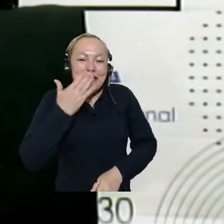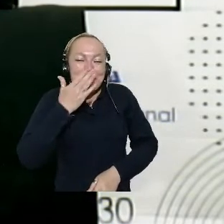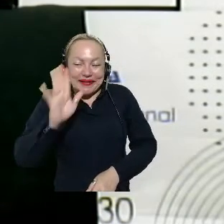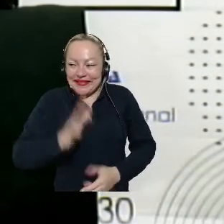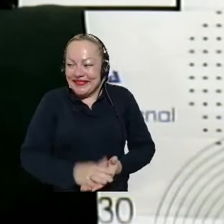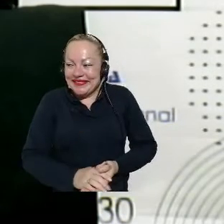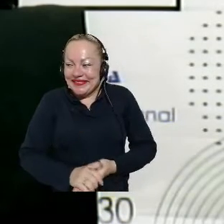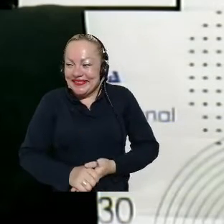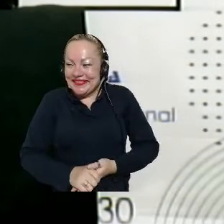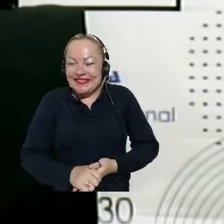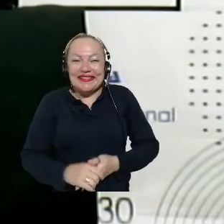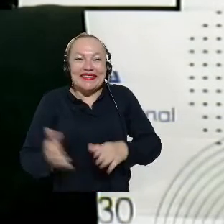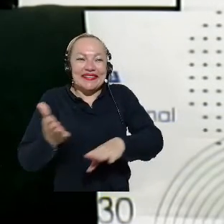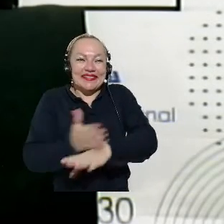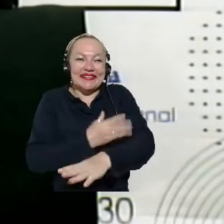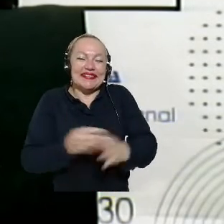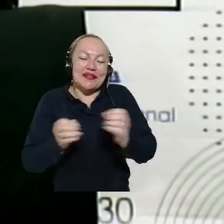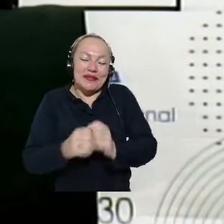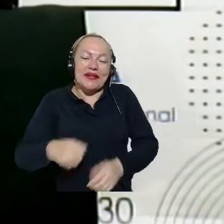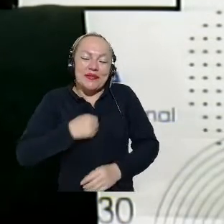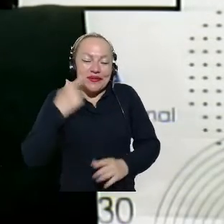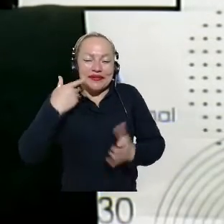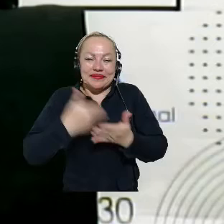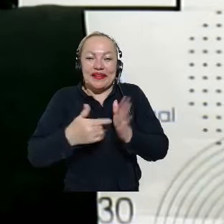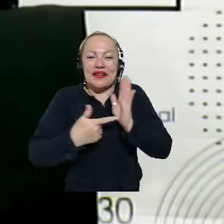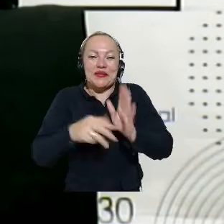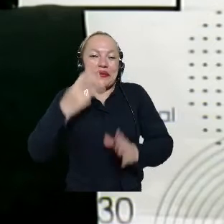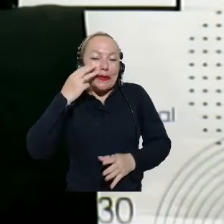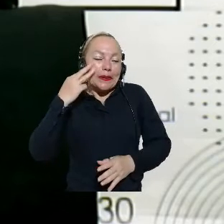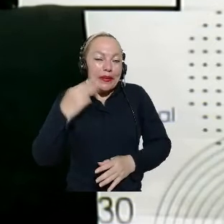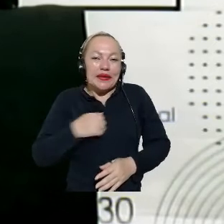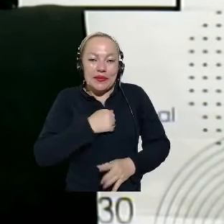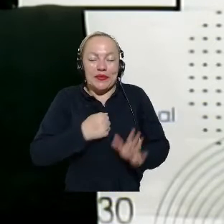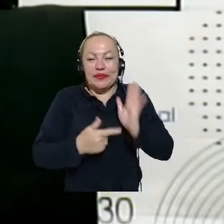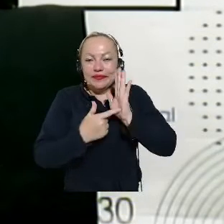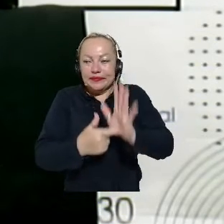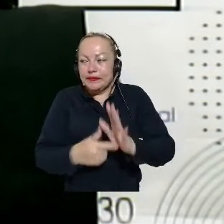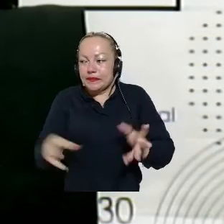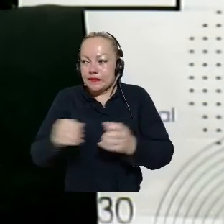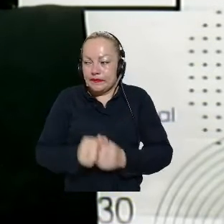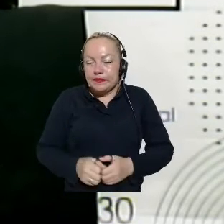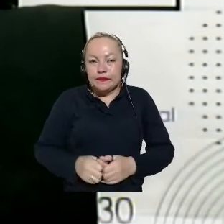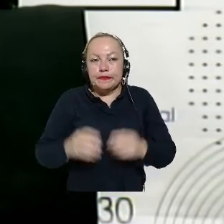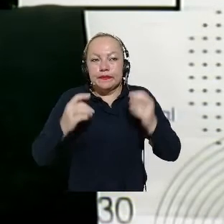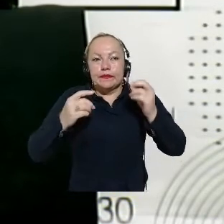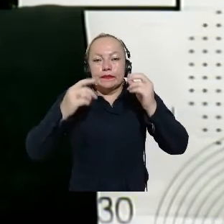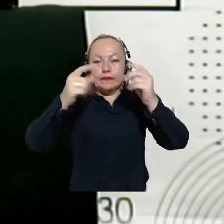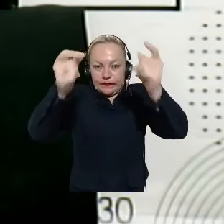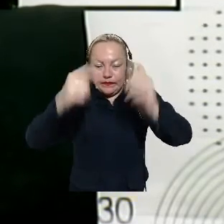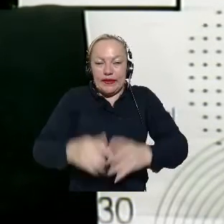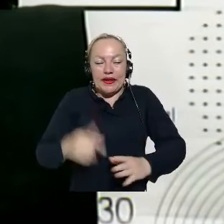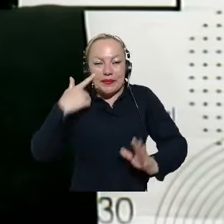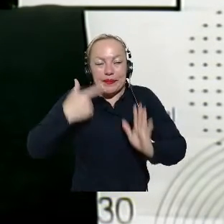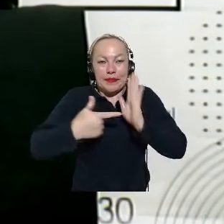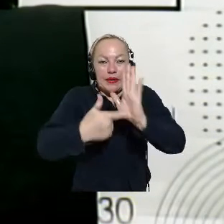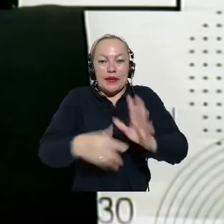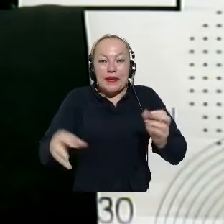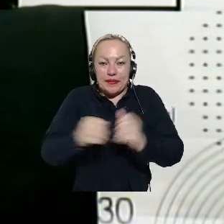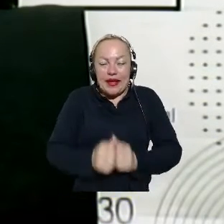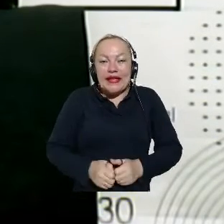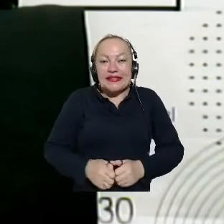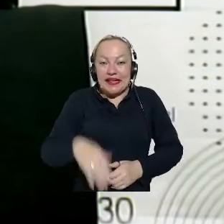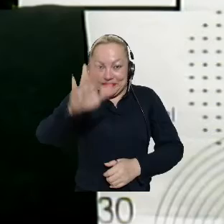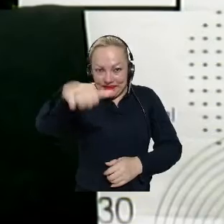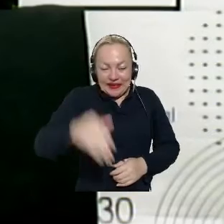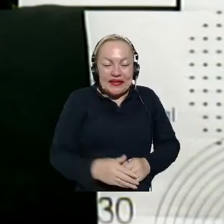las tengo. Pero no sé si el máster me las pueda mostrar. Muy bien. Muy bien, vamos entonces a mirar rápidamente esas imágenes. Porque te tengo